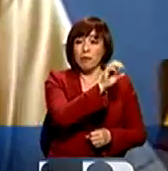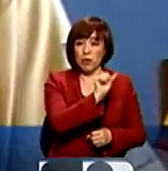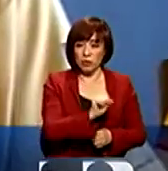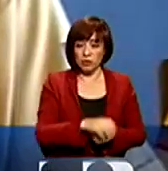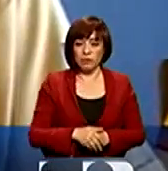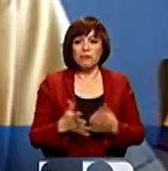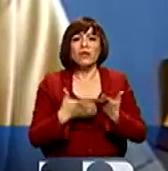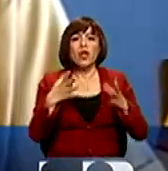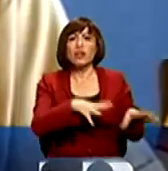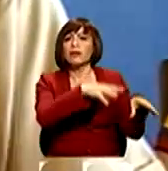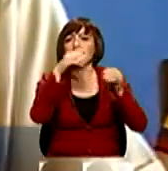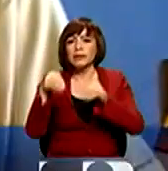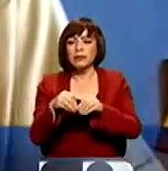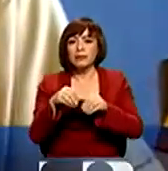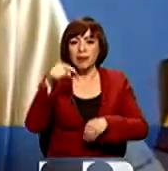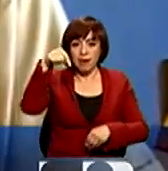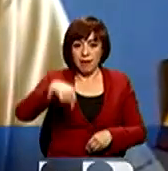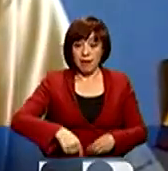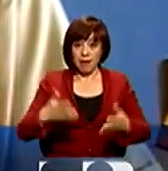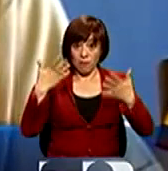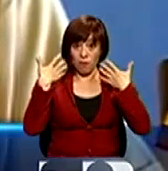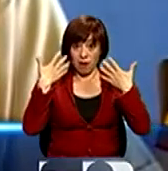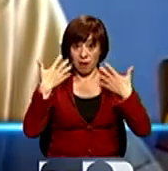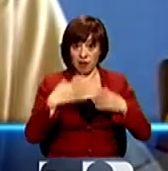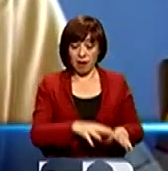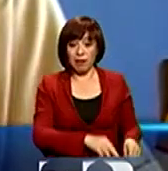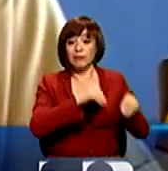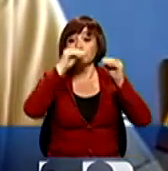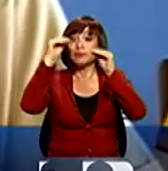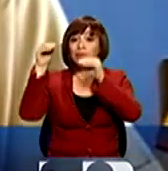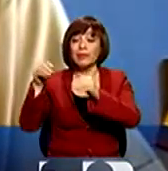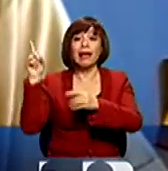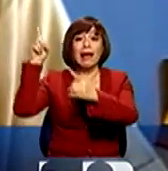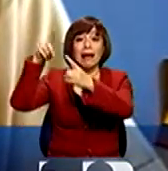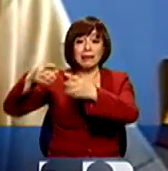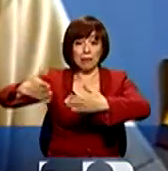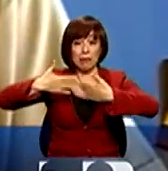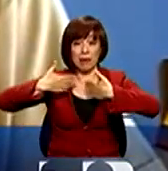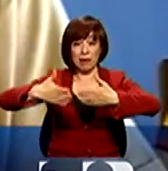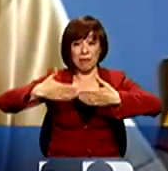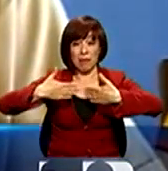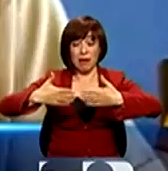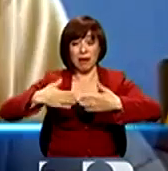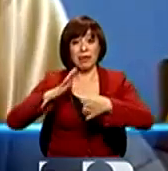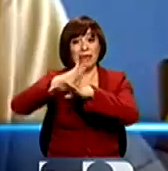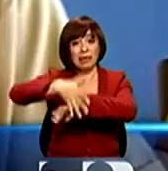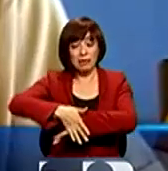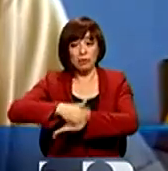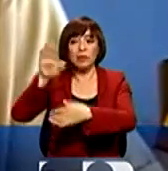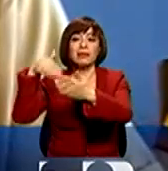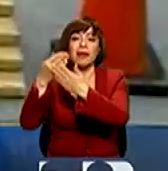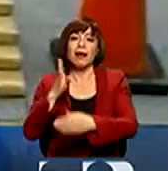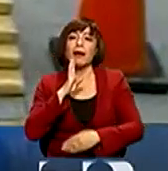ruta salir de aquí del puerto del Ecuador, hacer un transbordo en Panamá y posterior llegar a